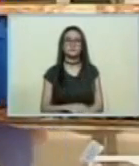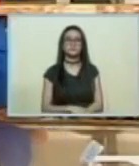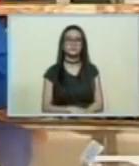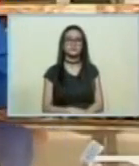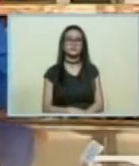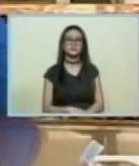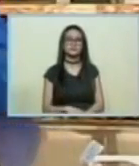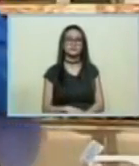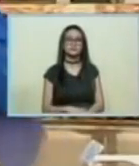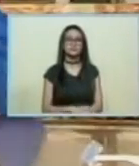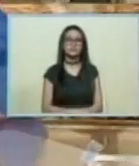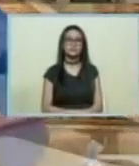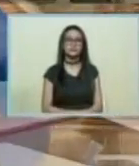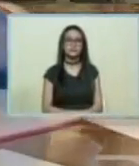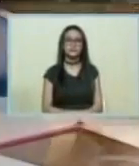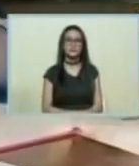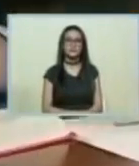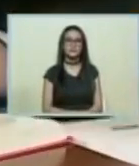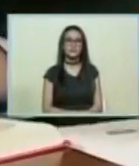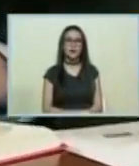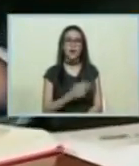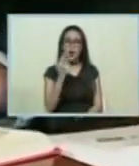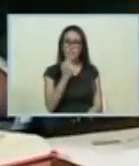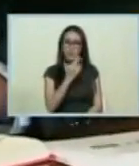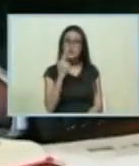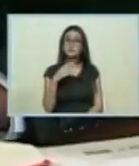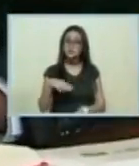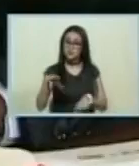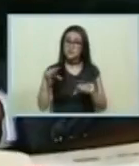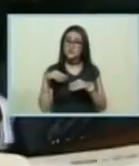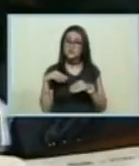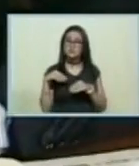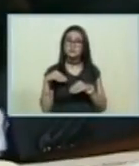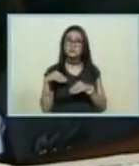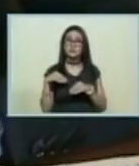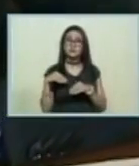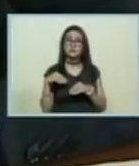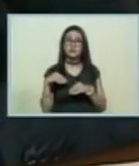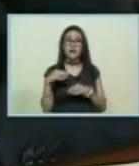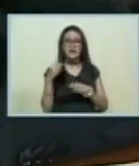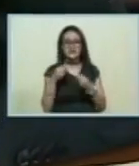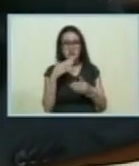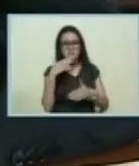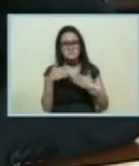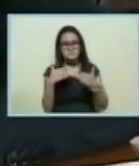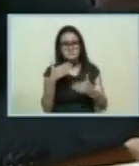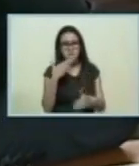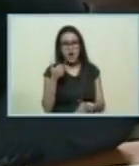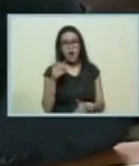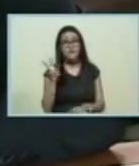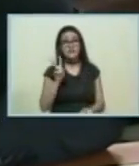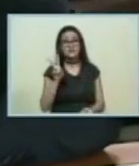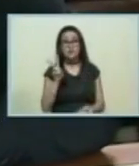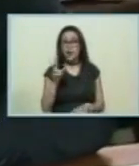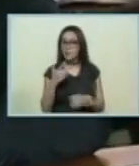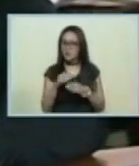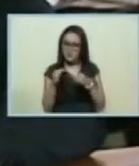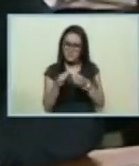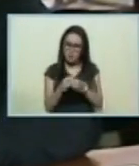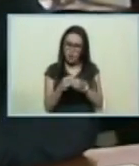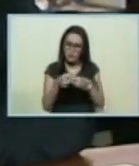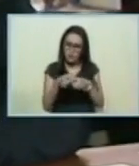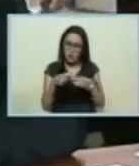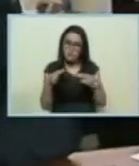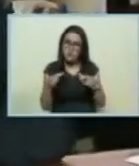y todas asumamos el compromiso de construir Venezuela desde lo micro, desde el hogar, desde